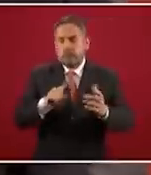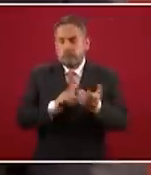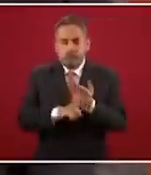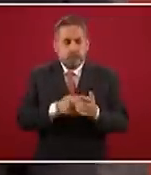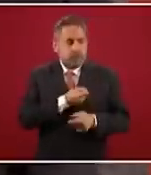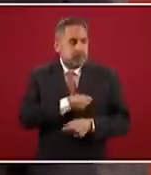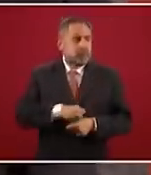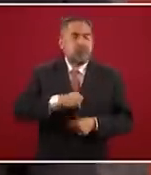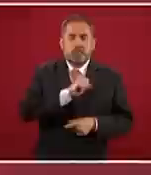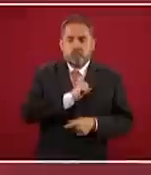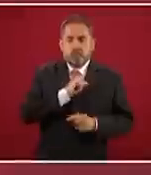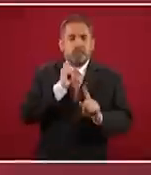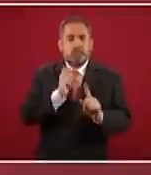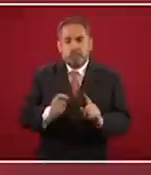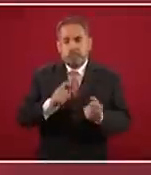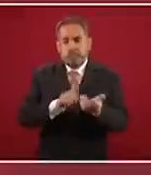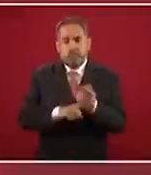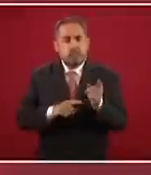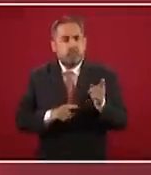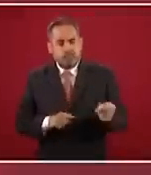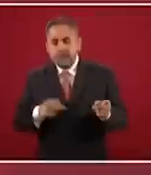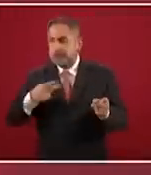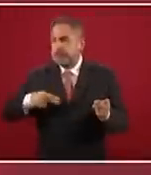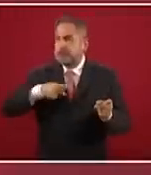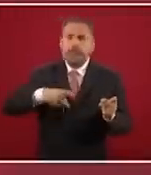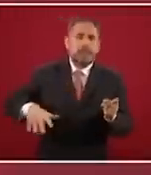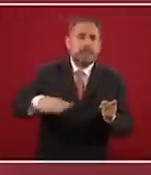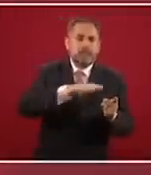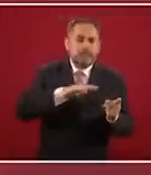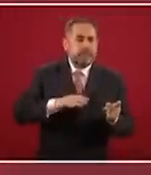salud de la población.